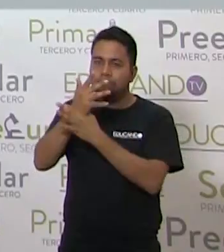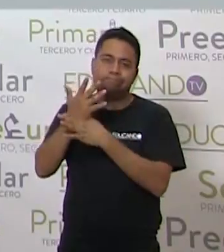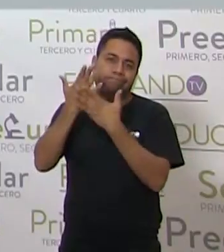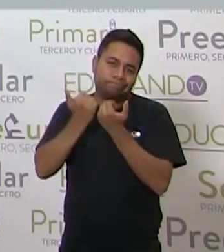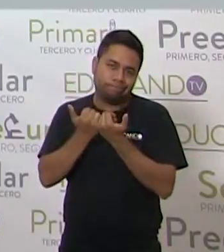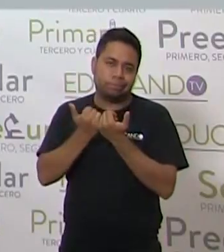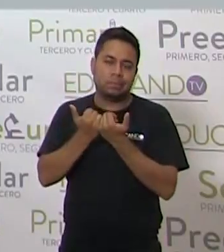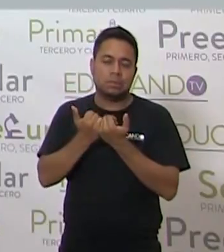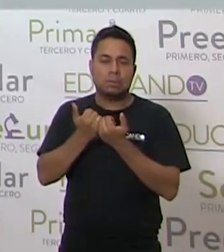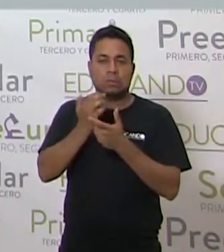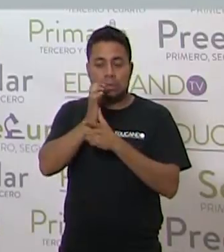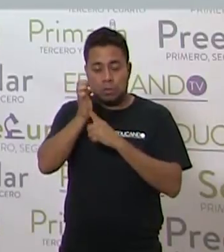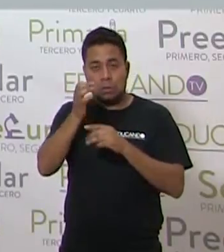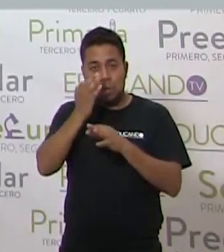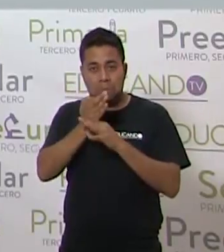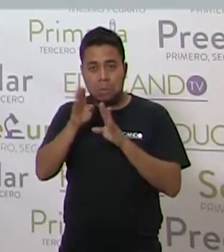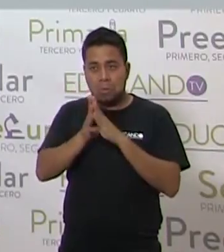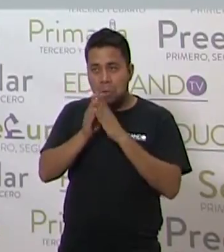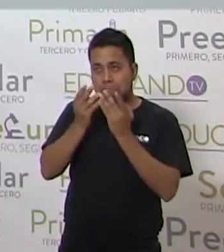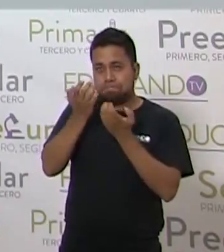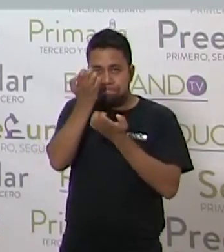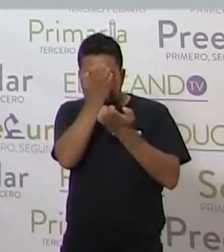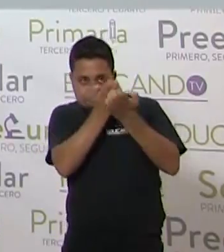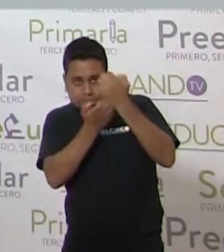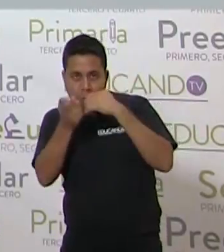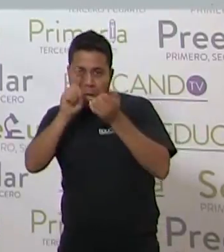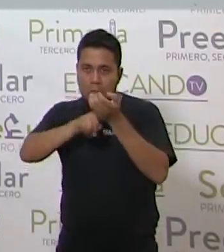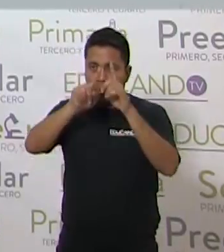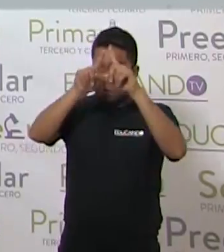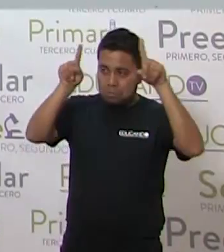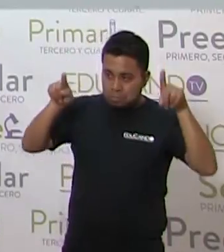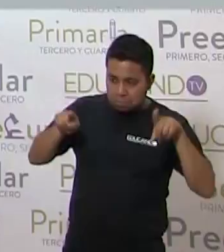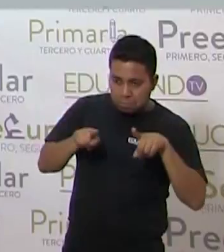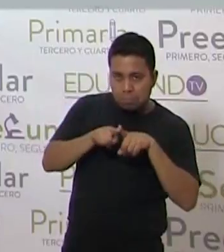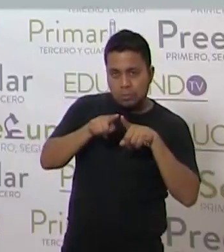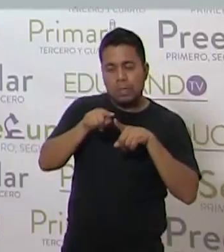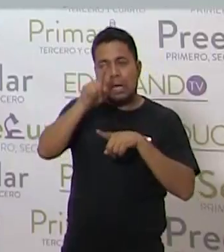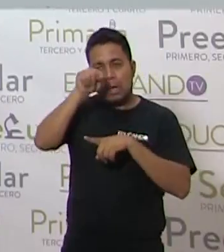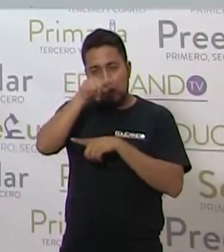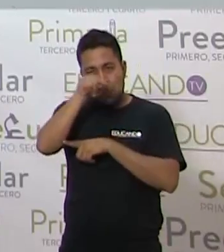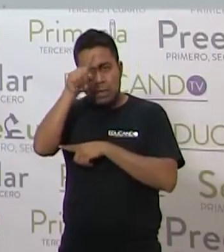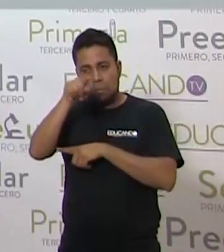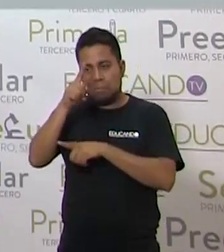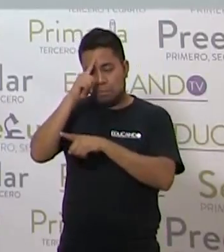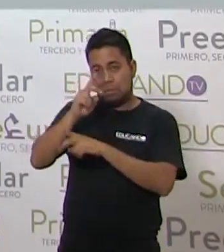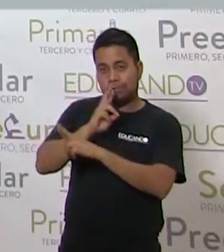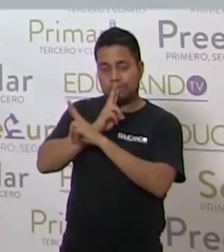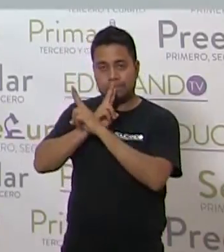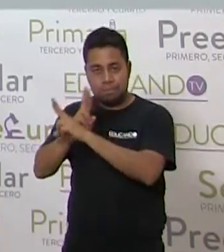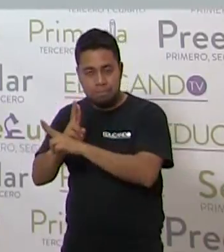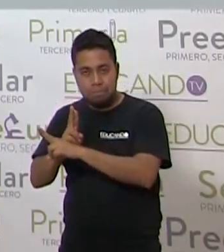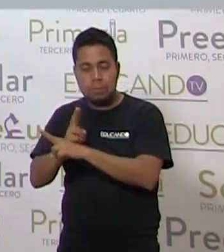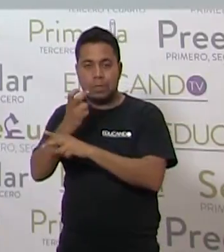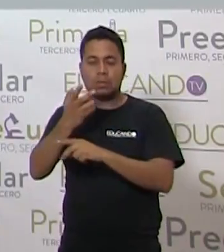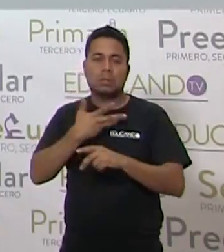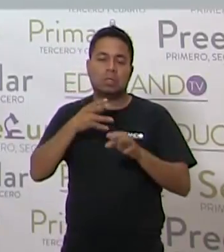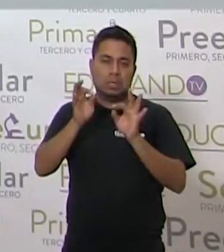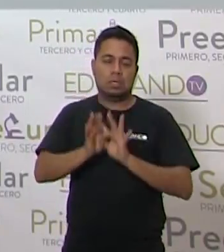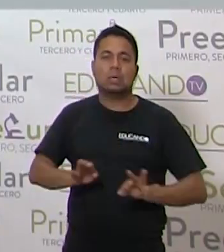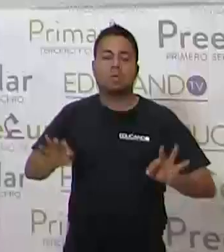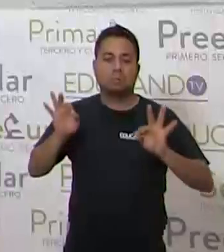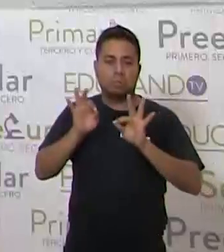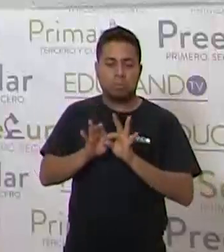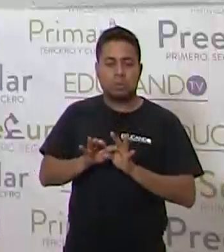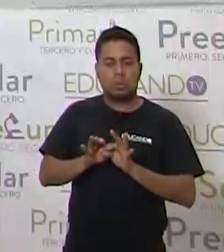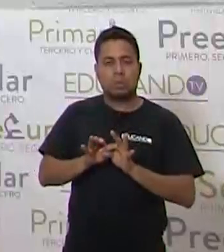como estamos haciendo lectura de datos que vienen en las tablas y gráficas circulares para responder a cuestionamientos es importante decirte